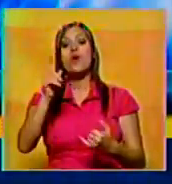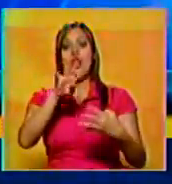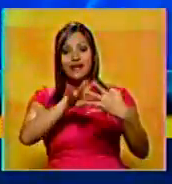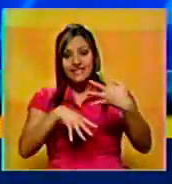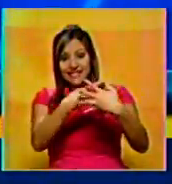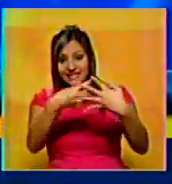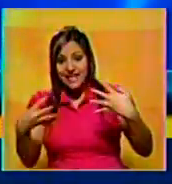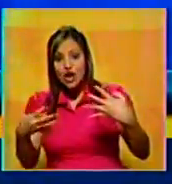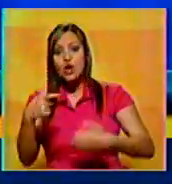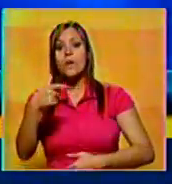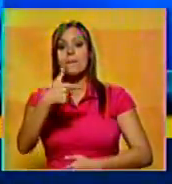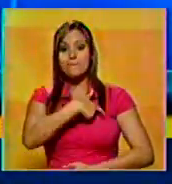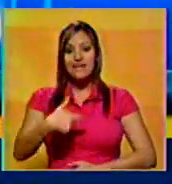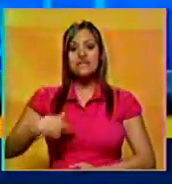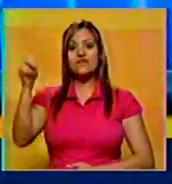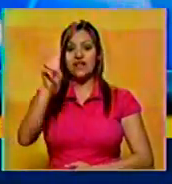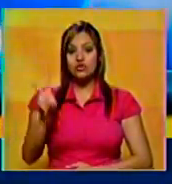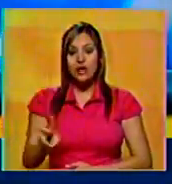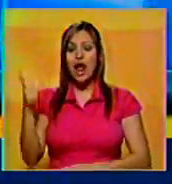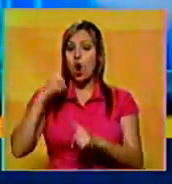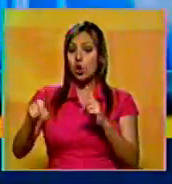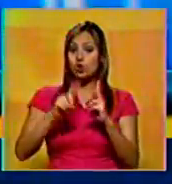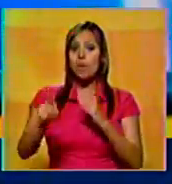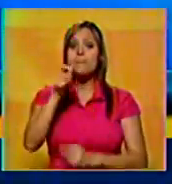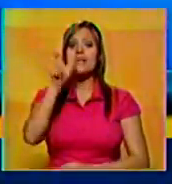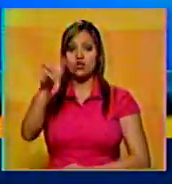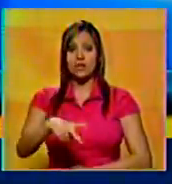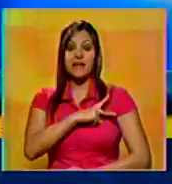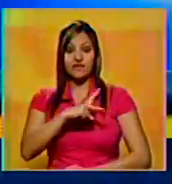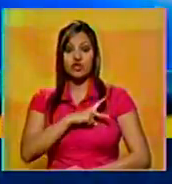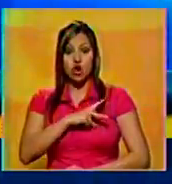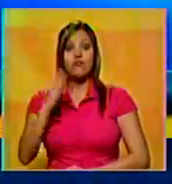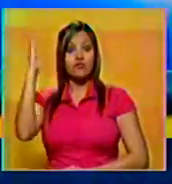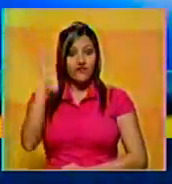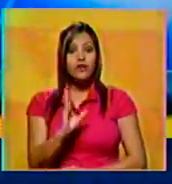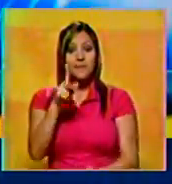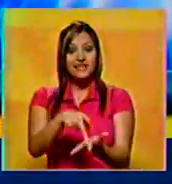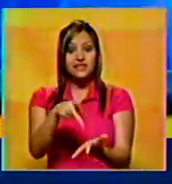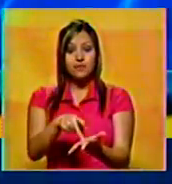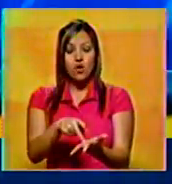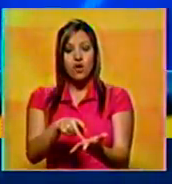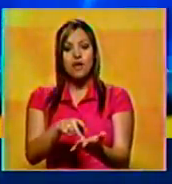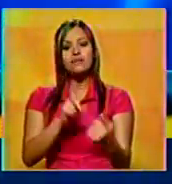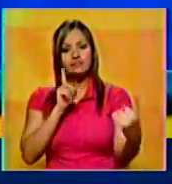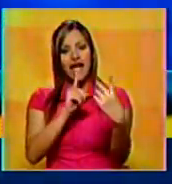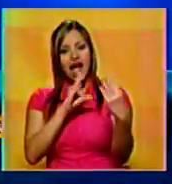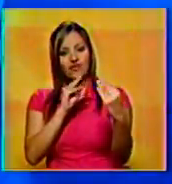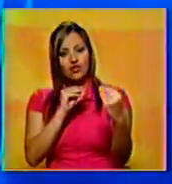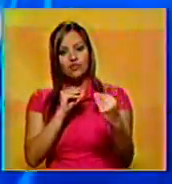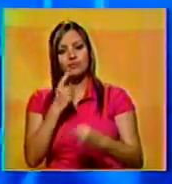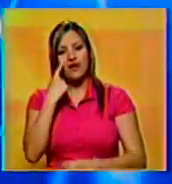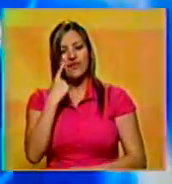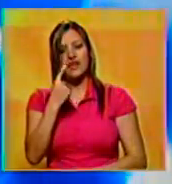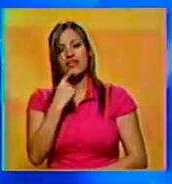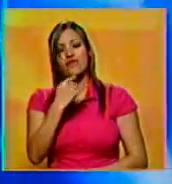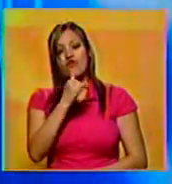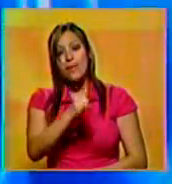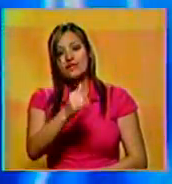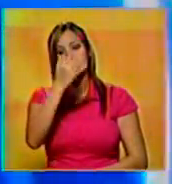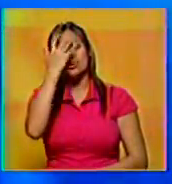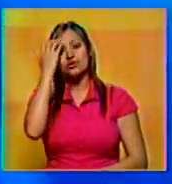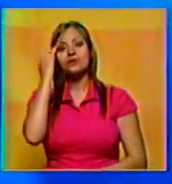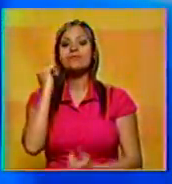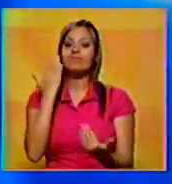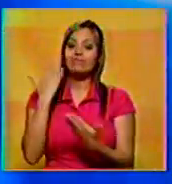la organización Miss Venezuela y grandes ejecutivos de Venevisión se hicieron presentes y pudieron conversar con nosotros. Vamos a escuchar las palabras